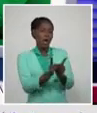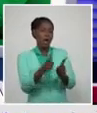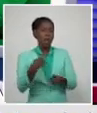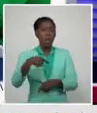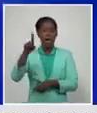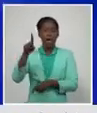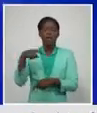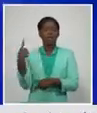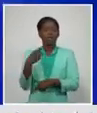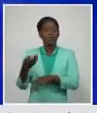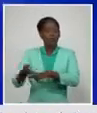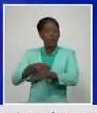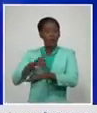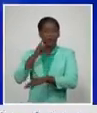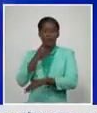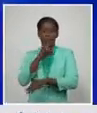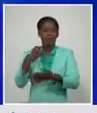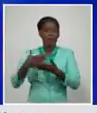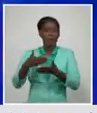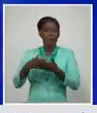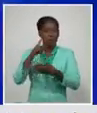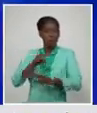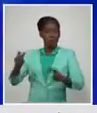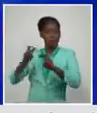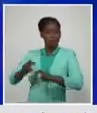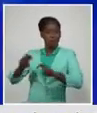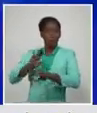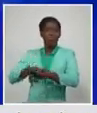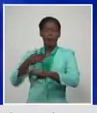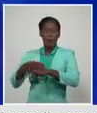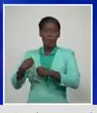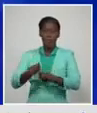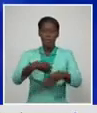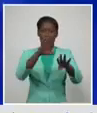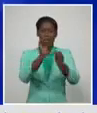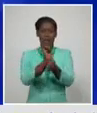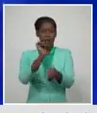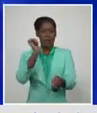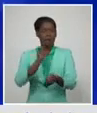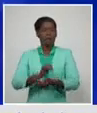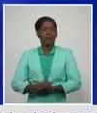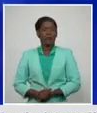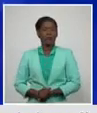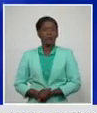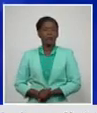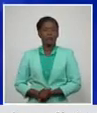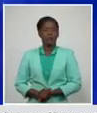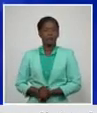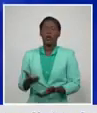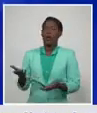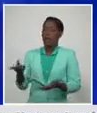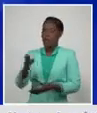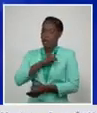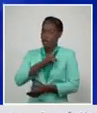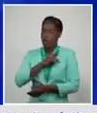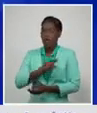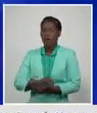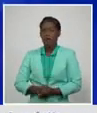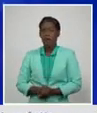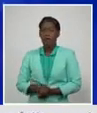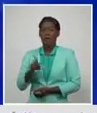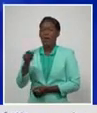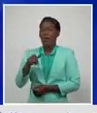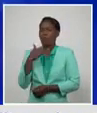quiera que estén. Ahora también con la acción de los candidatos vacunales, Eso sobre, sí, sobre todo en La Habana. Fíjate que